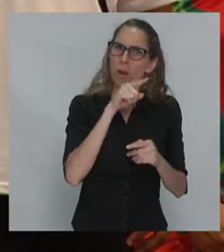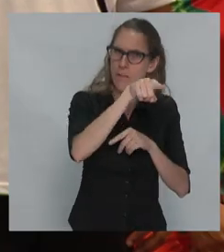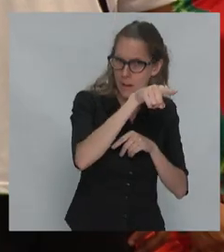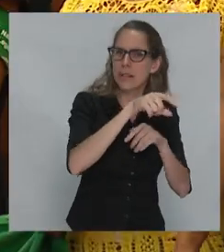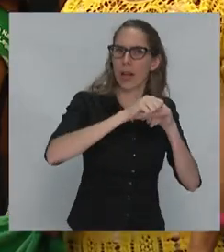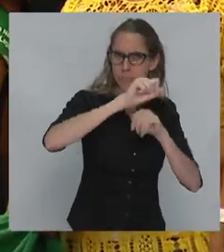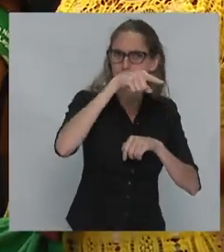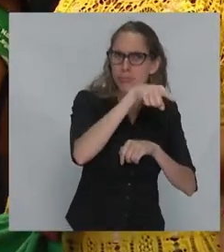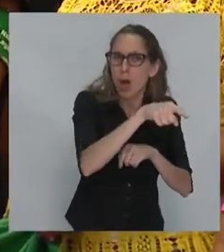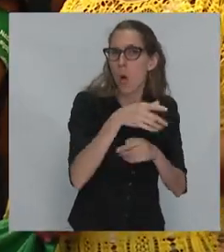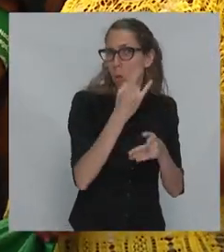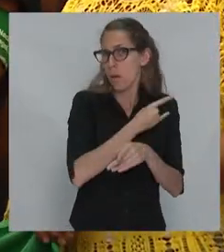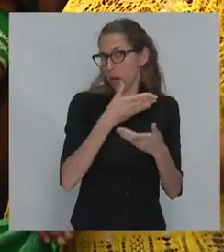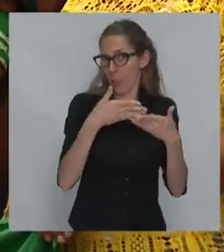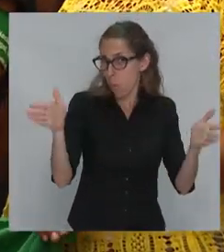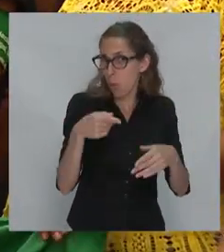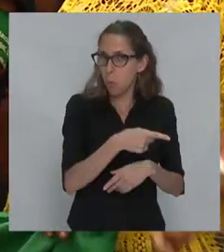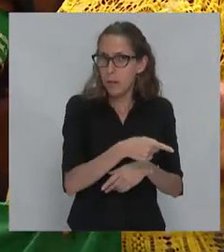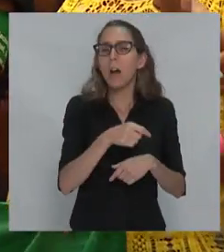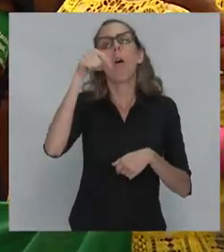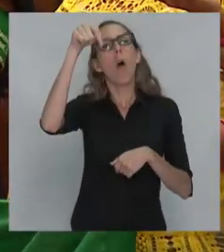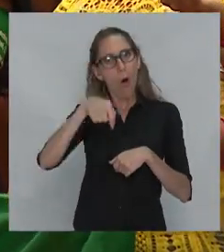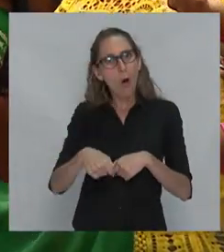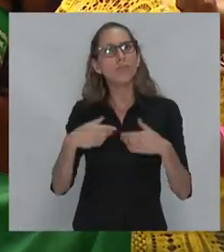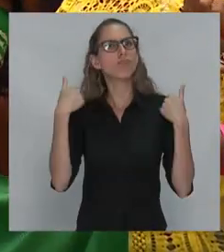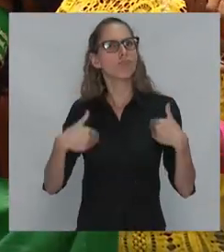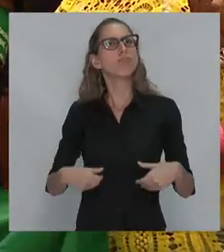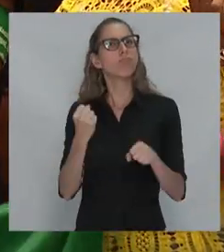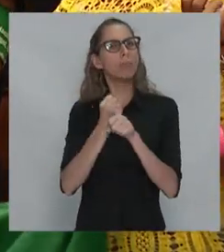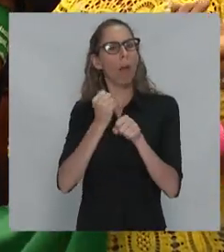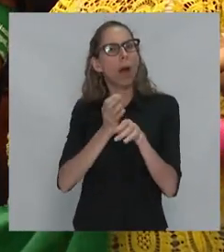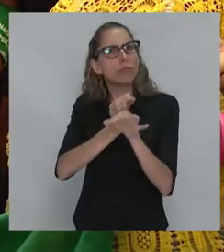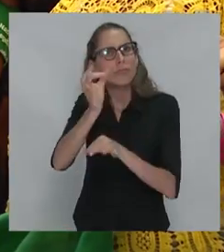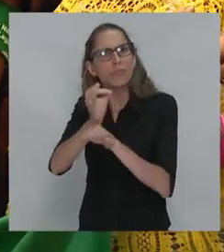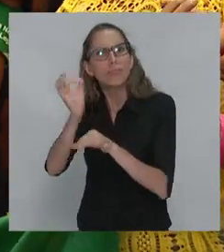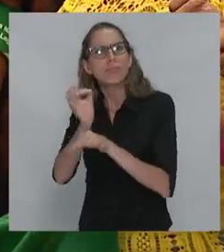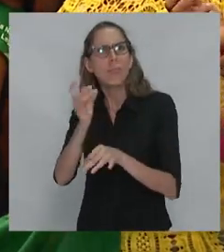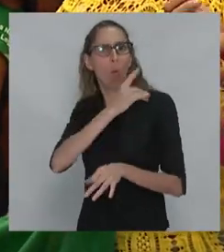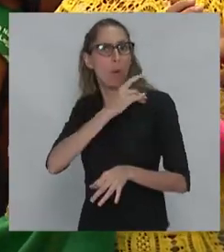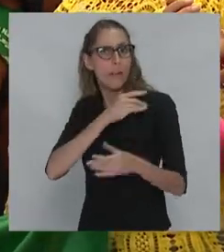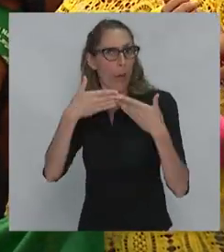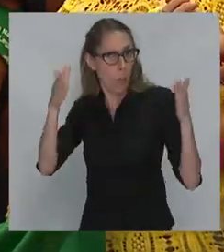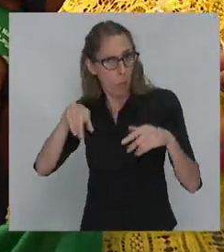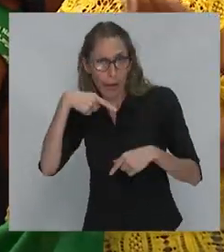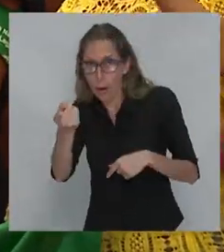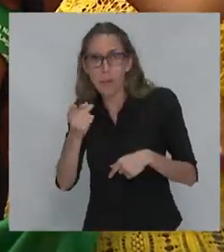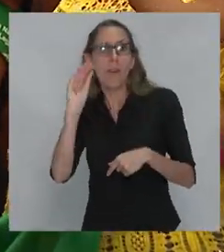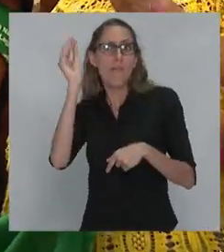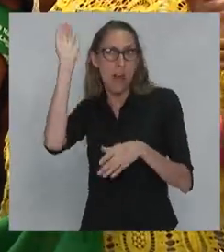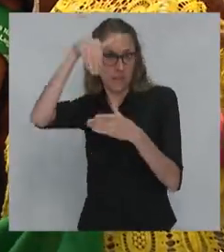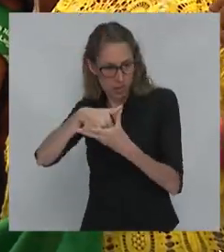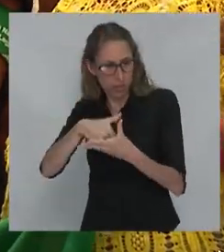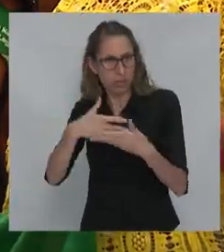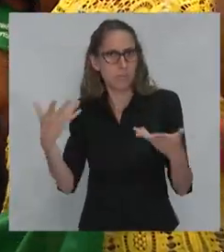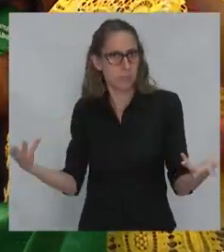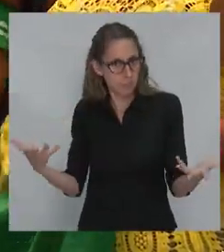en México, una universidad pública. Hoy estoy dando clases en la universidad también pública en Brasil.